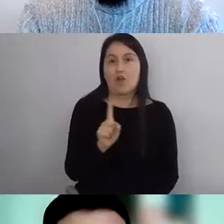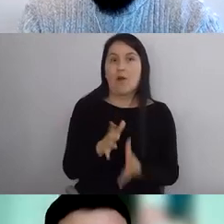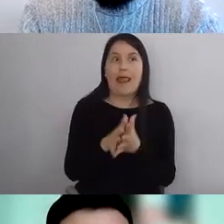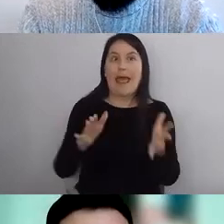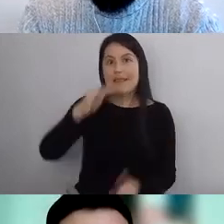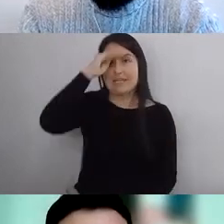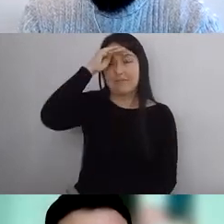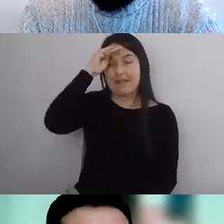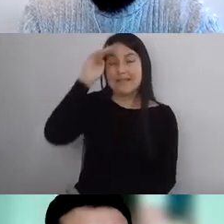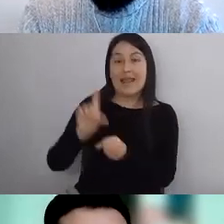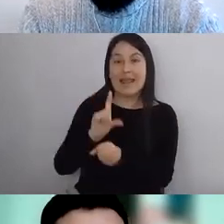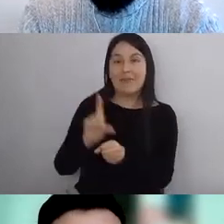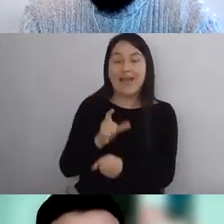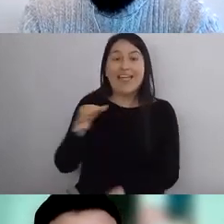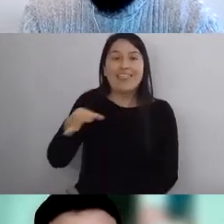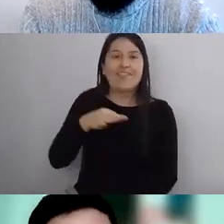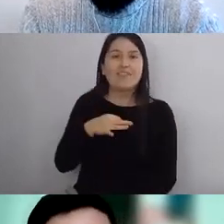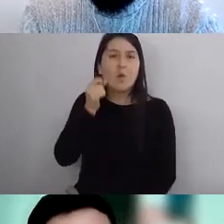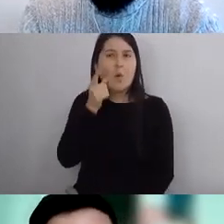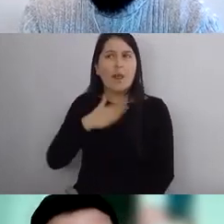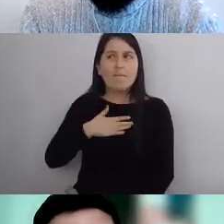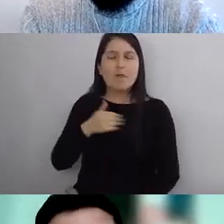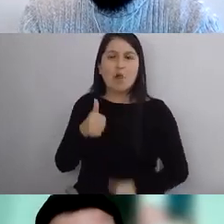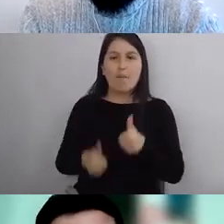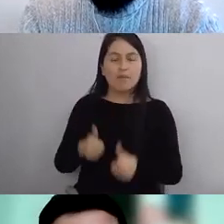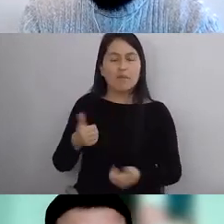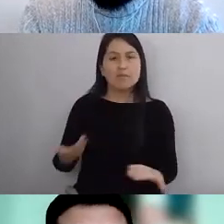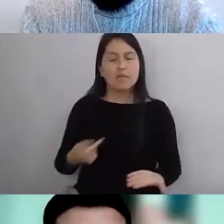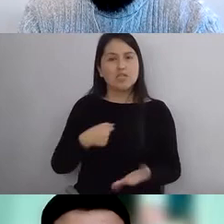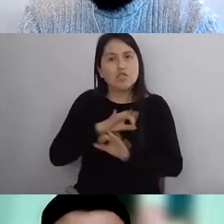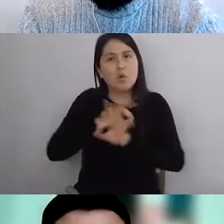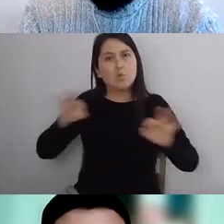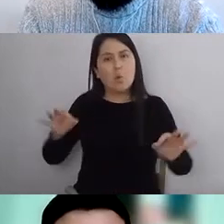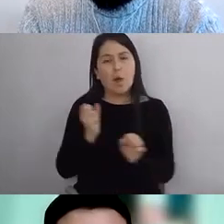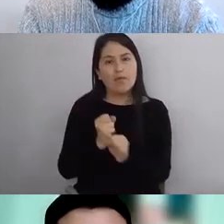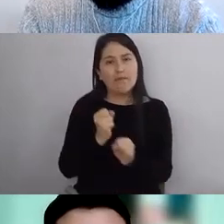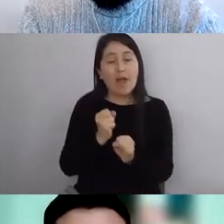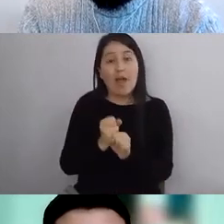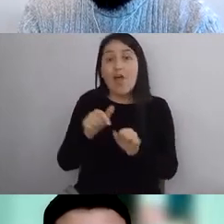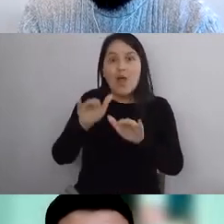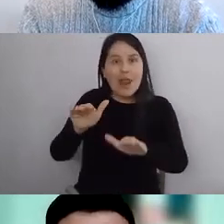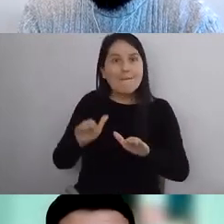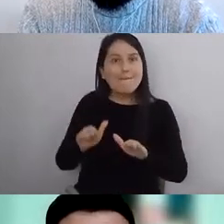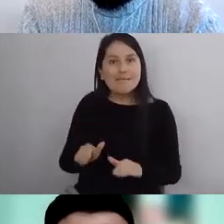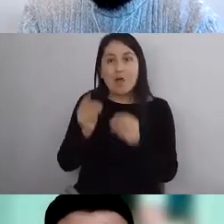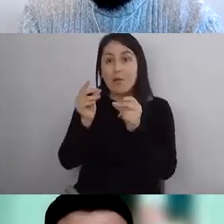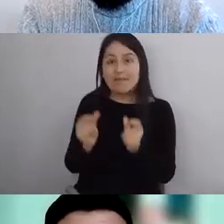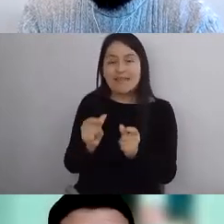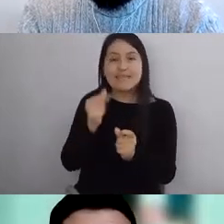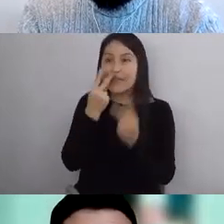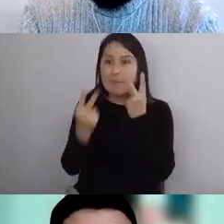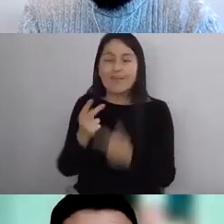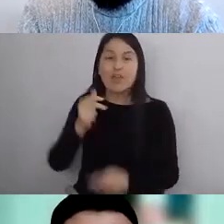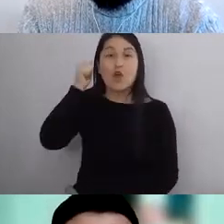laborales, a Claro. decir cuáles son entonces mis competencias. Muchas Sí. veces esas mismas competencias que estamos teniendo en el día a día